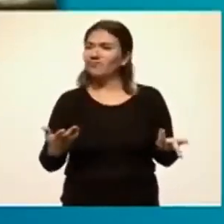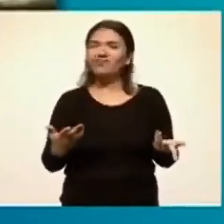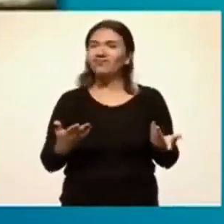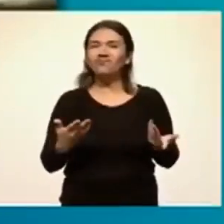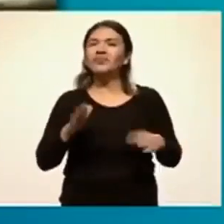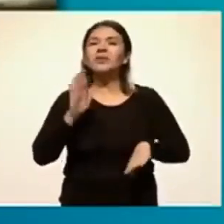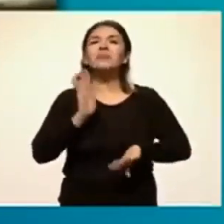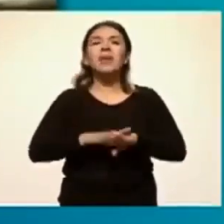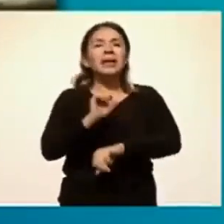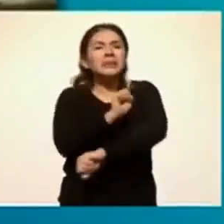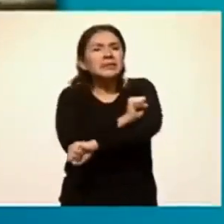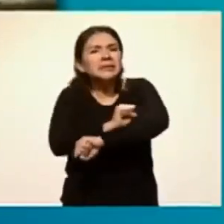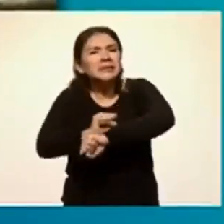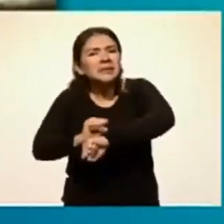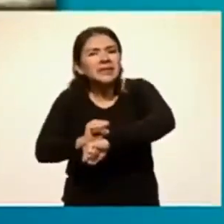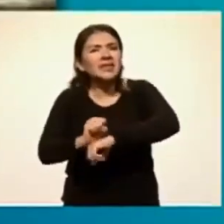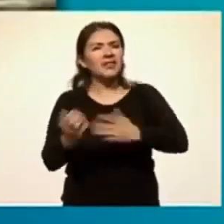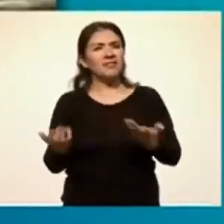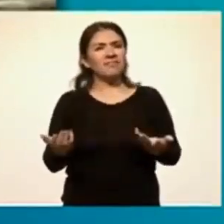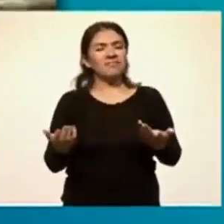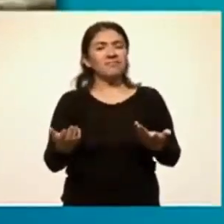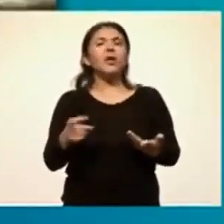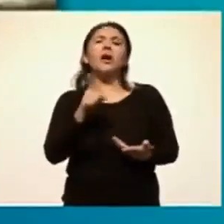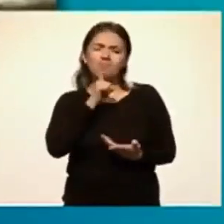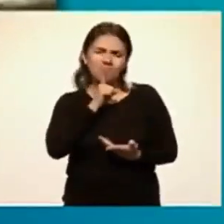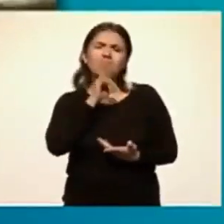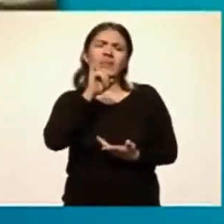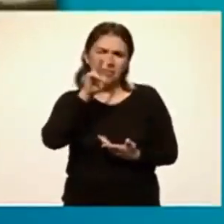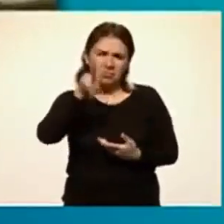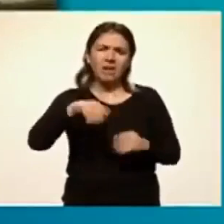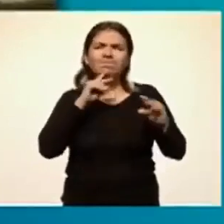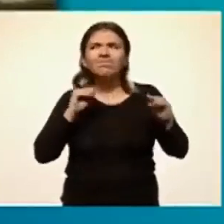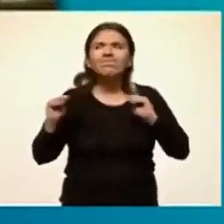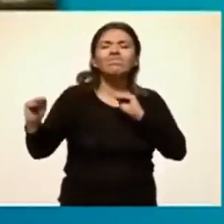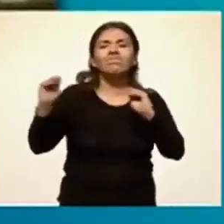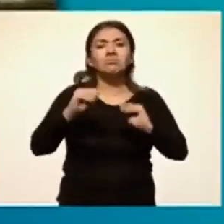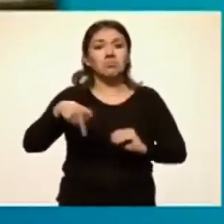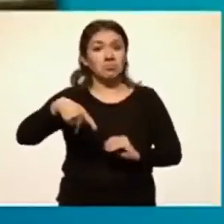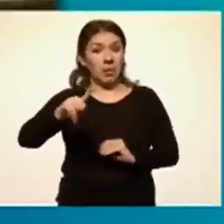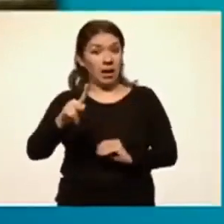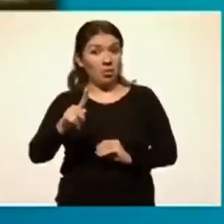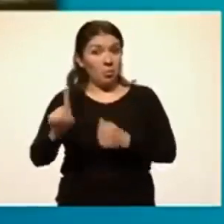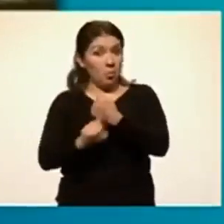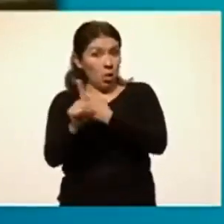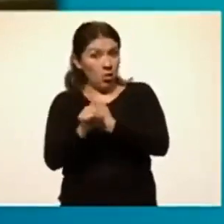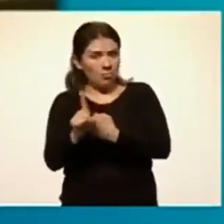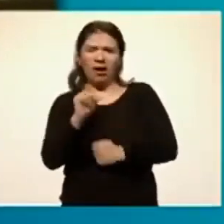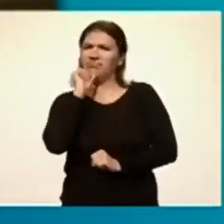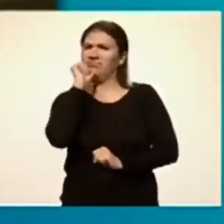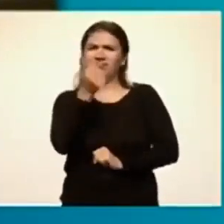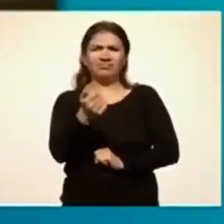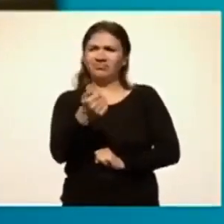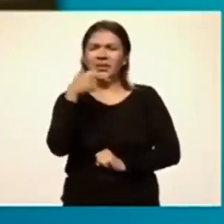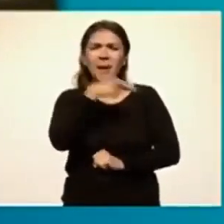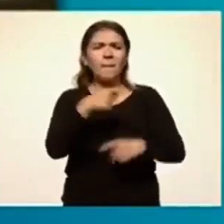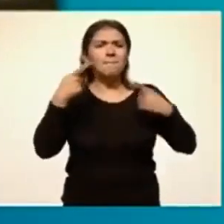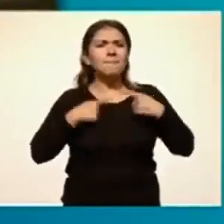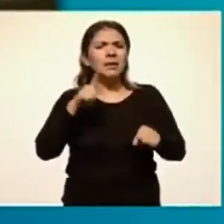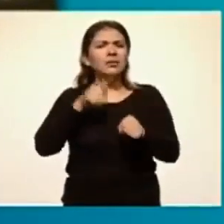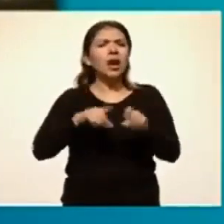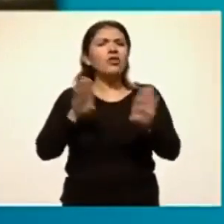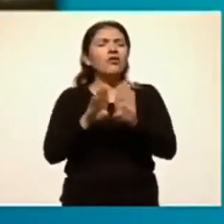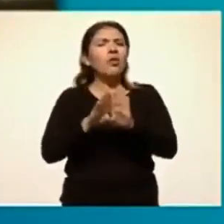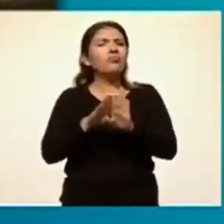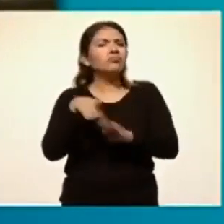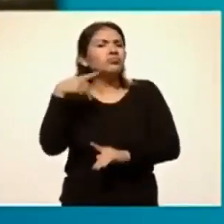más sencilla, digamos, callada, sí, pero no por eso con problemas, sino tenía como una forma